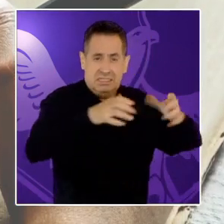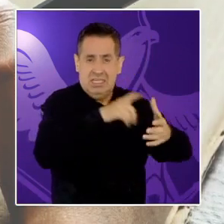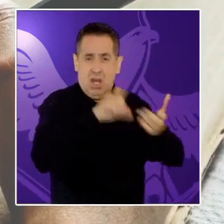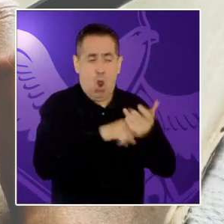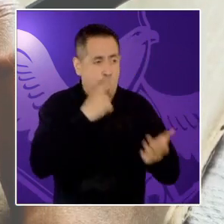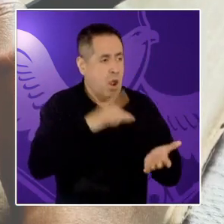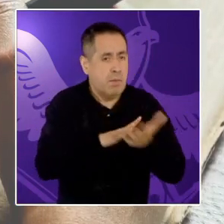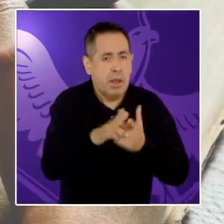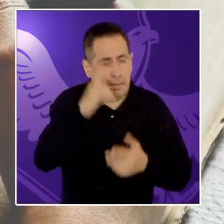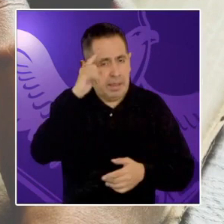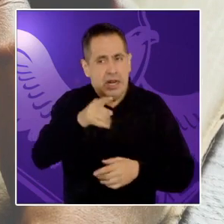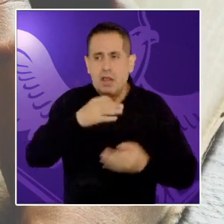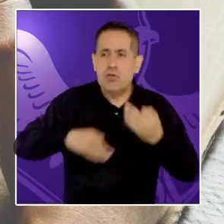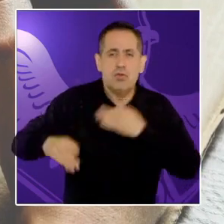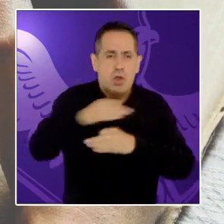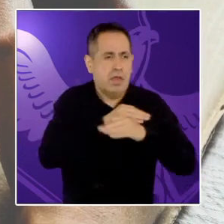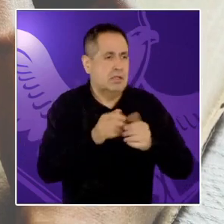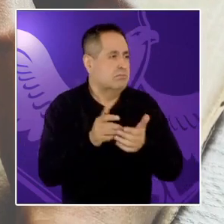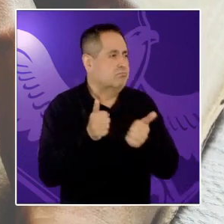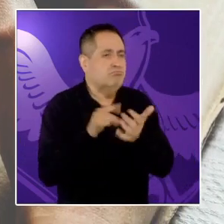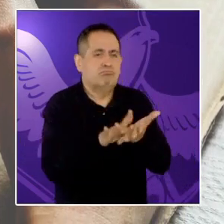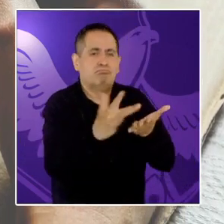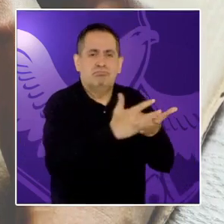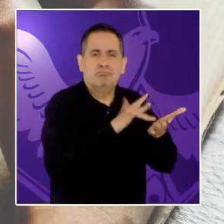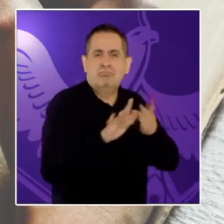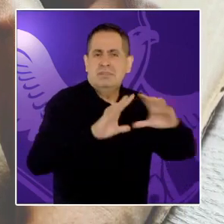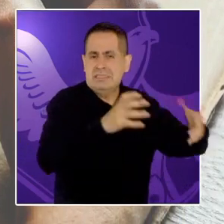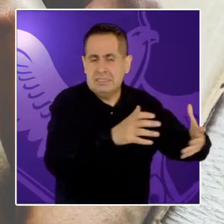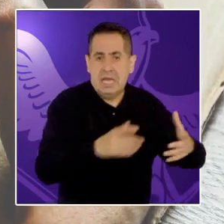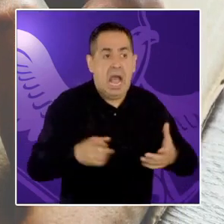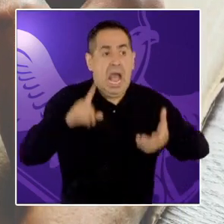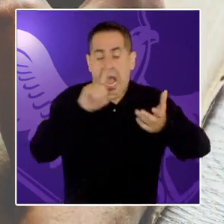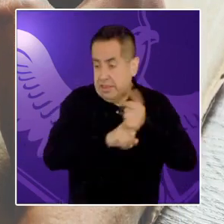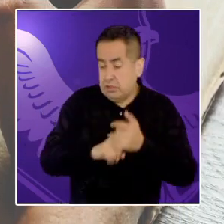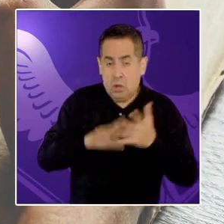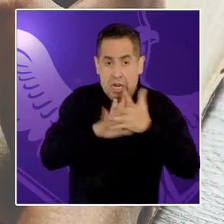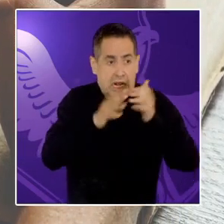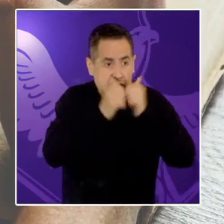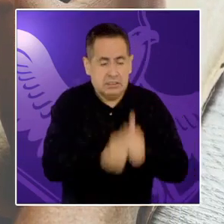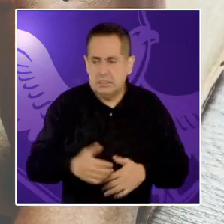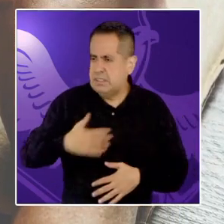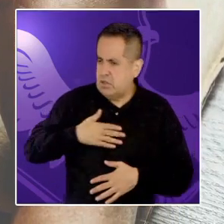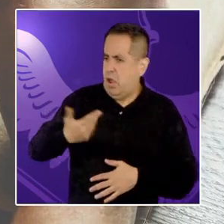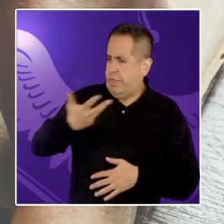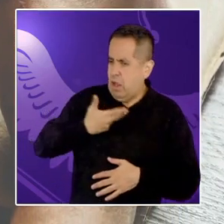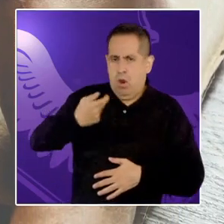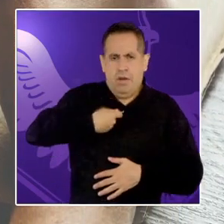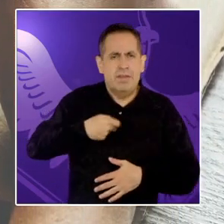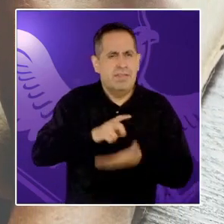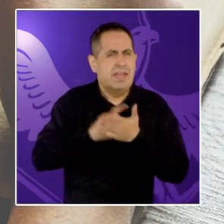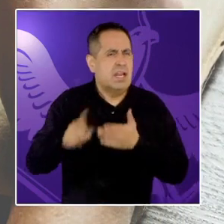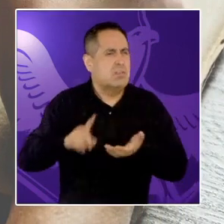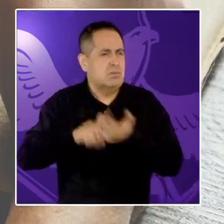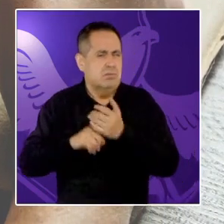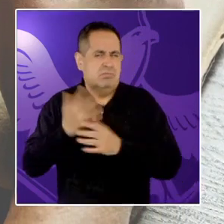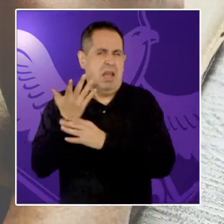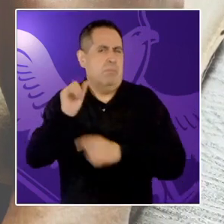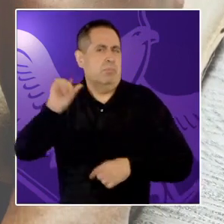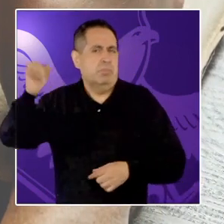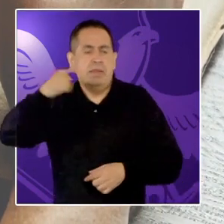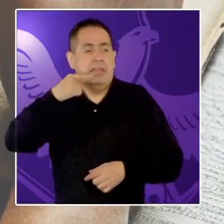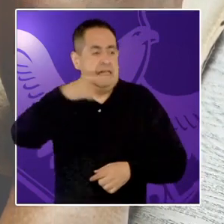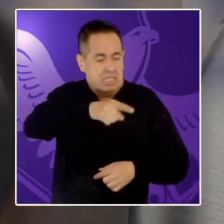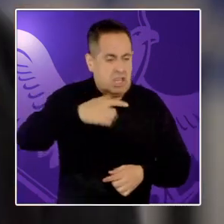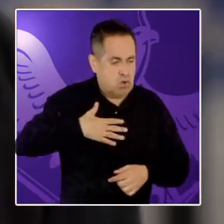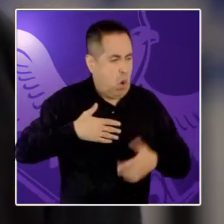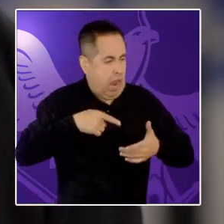del confinamiento son agentes colectivos de reforzamiento de derechos para todo el penal. En lugar de desaparecer en prisión, aparecen como sujetos